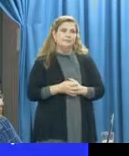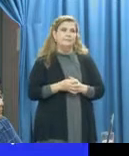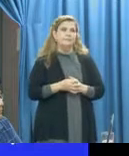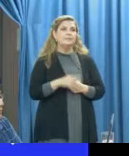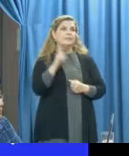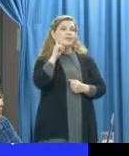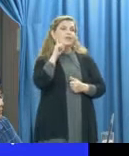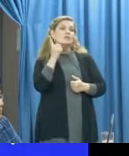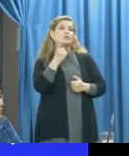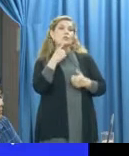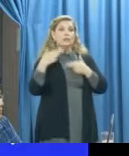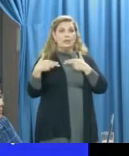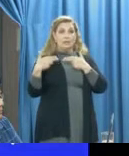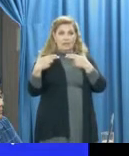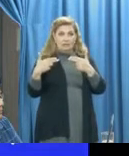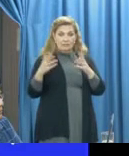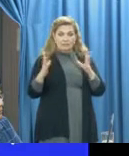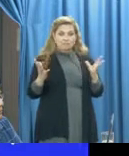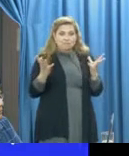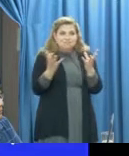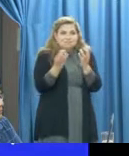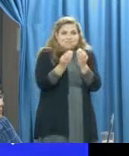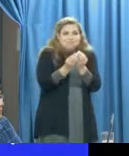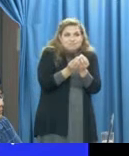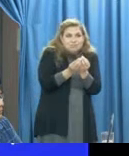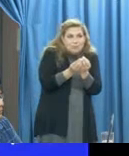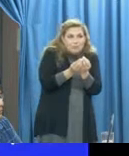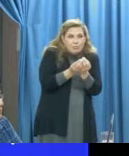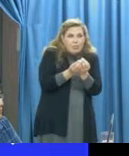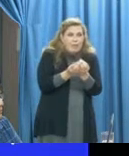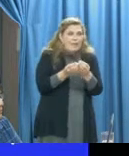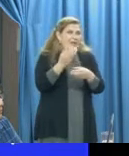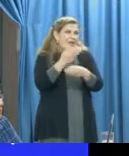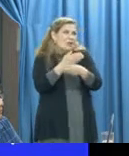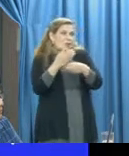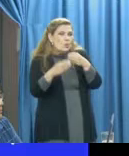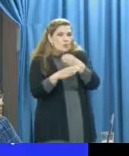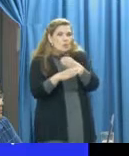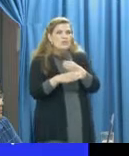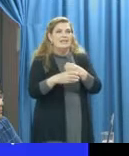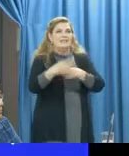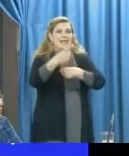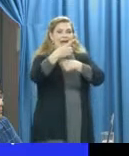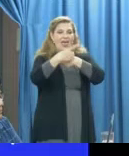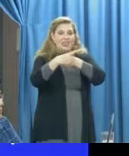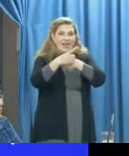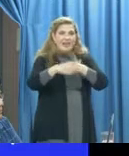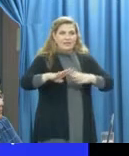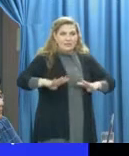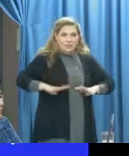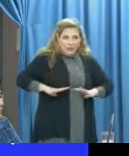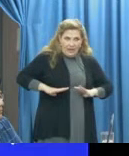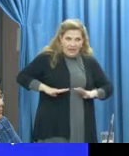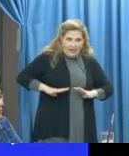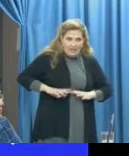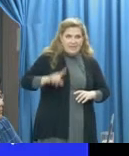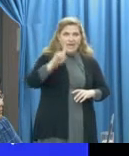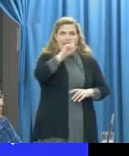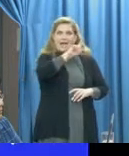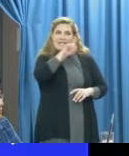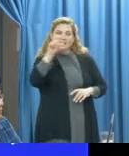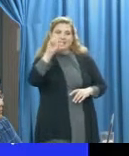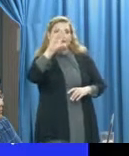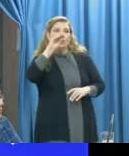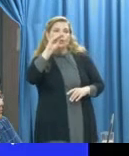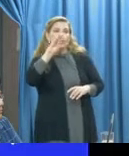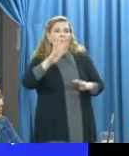Las sorderas hereditarias son un conjunto heterogéneo de trastornos, o sea, estamos hablando mínimo de 190 tipos en las no